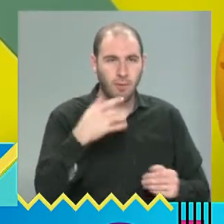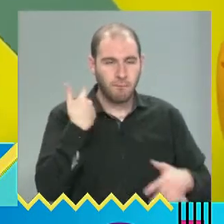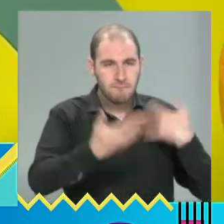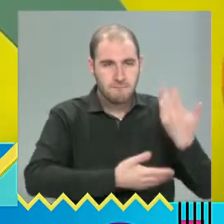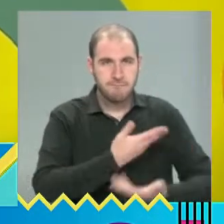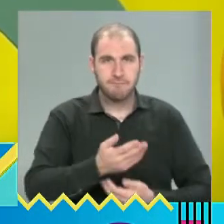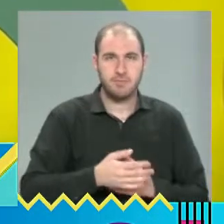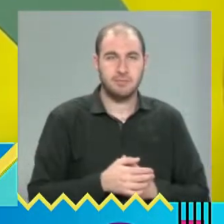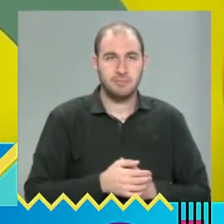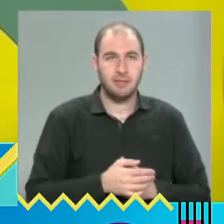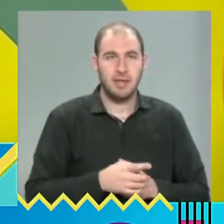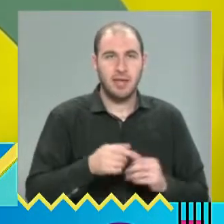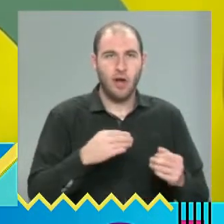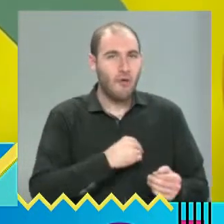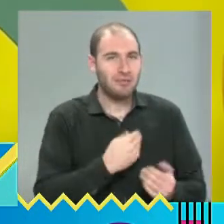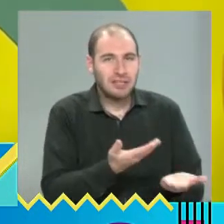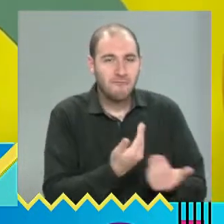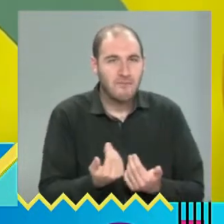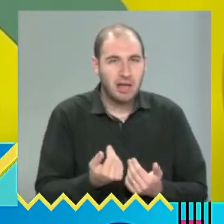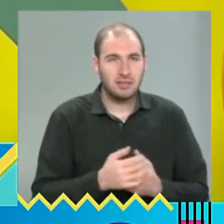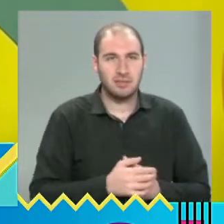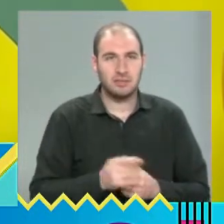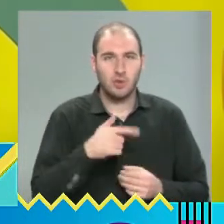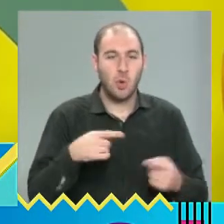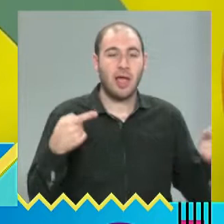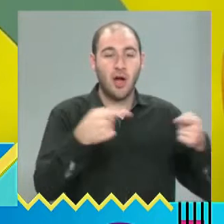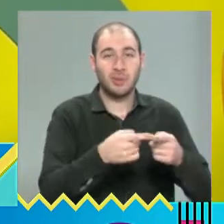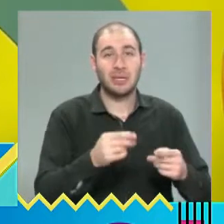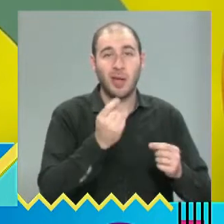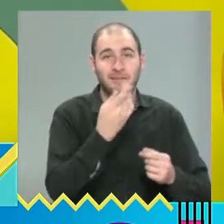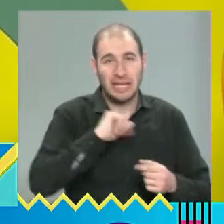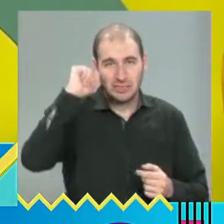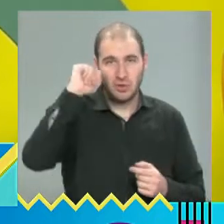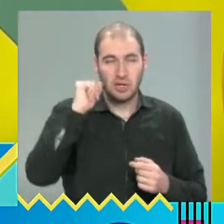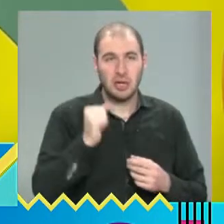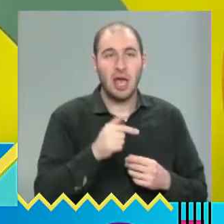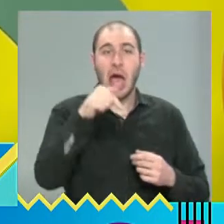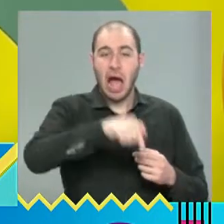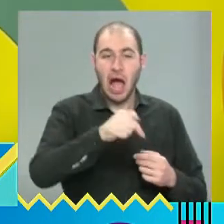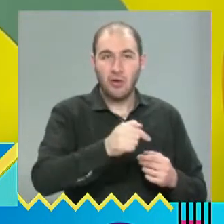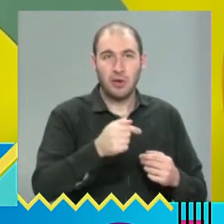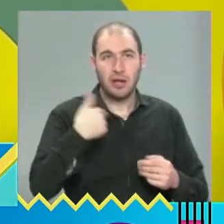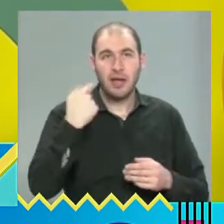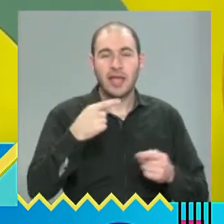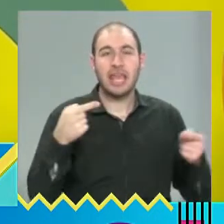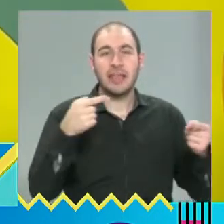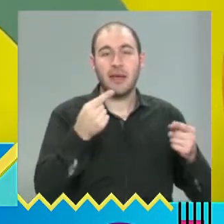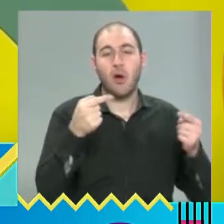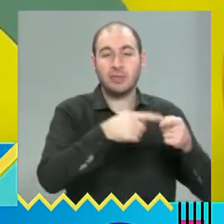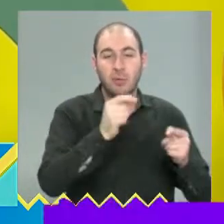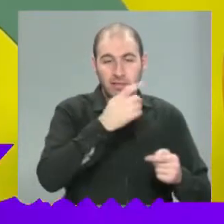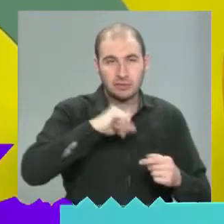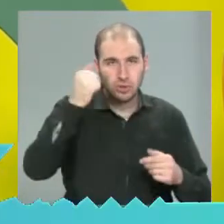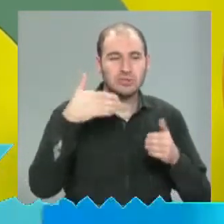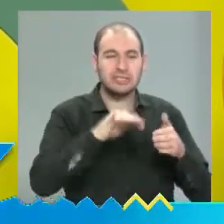y esta falta de credibilidad en las metas de inflación, ¿para qué hoy estaban funcionando las metas de inflación?